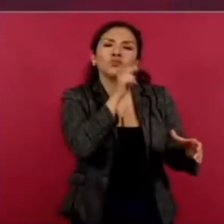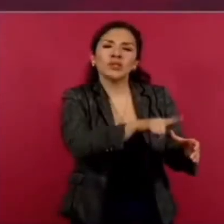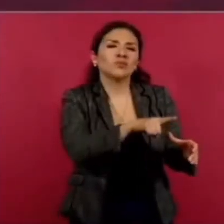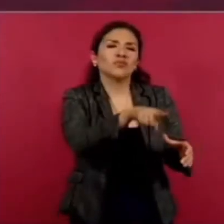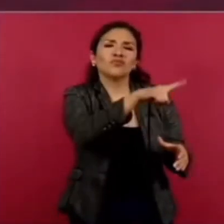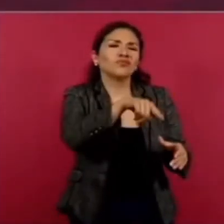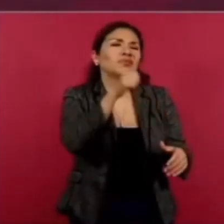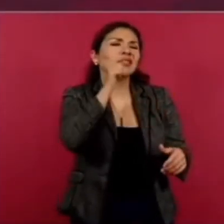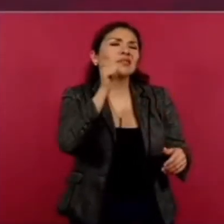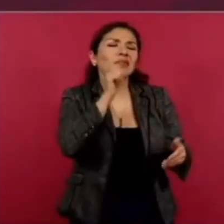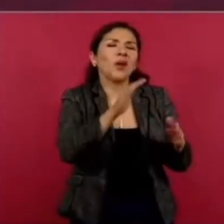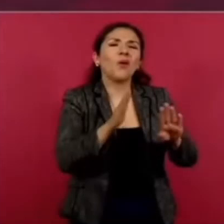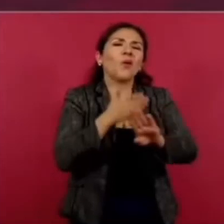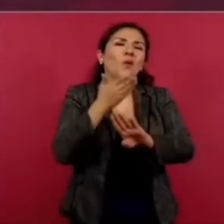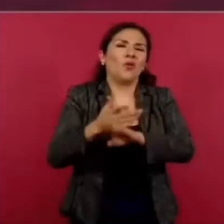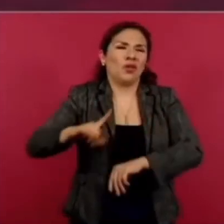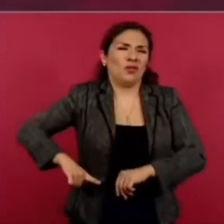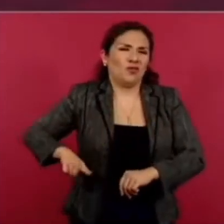opositores nuestros.